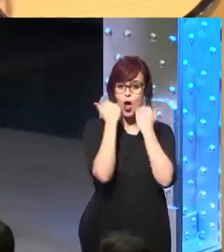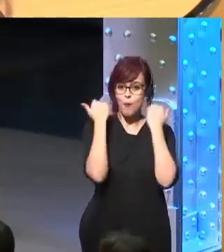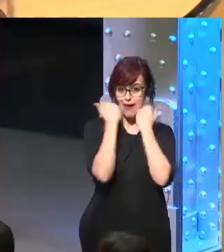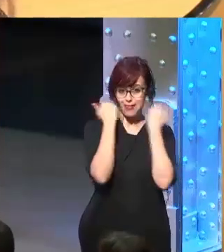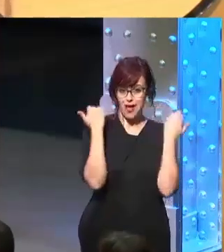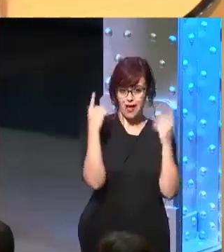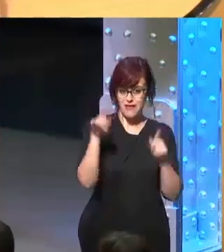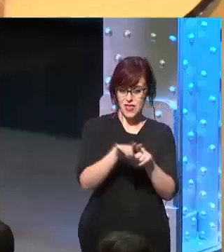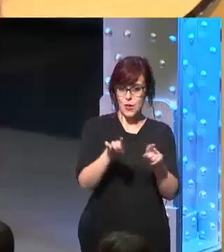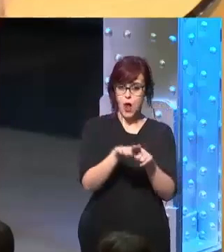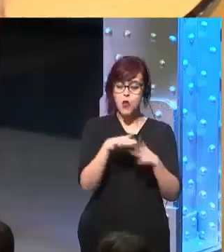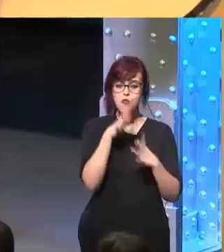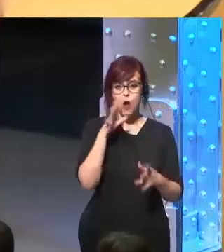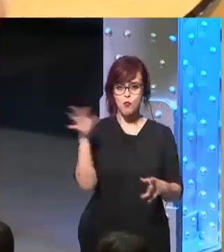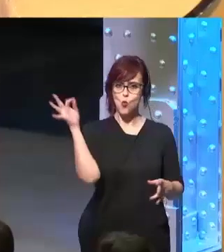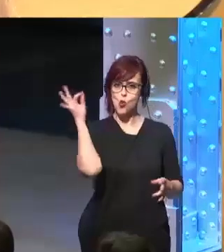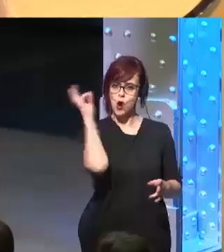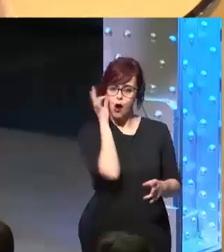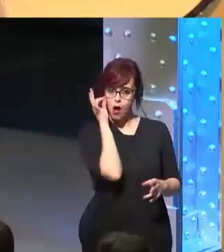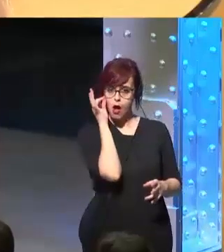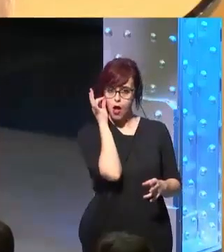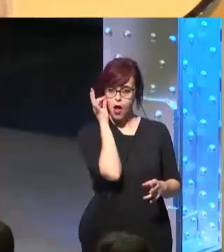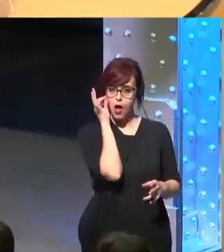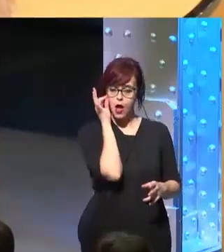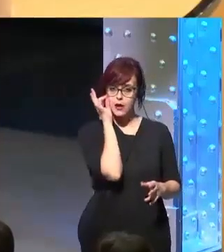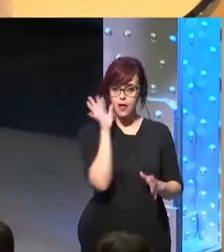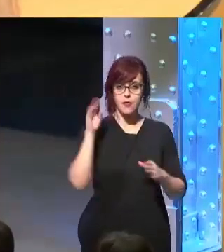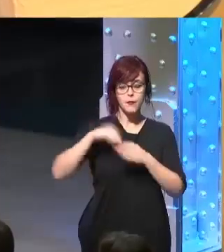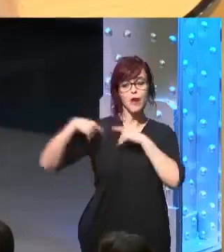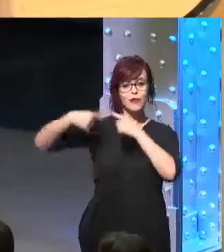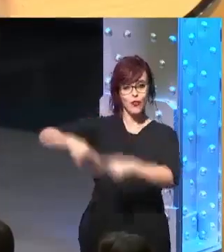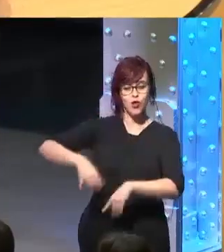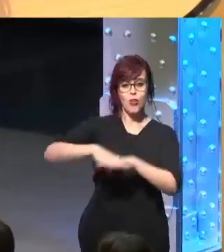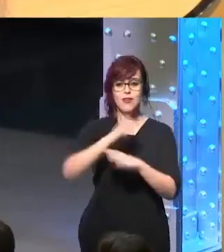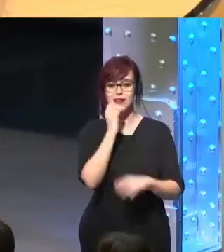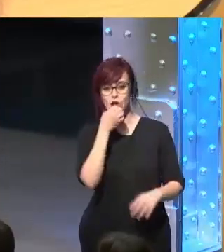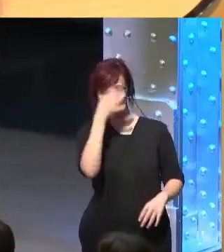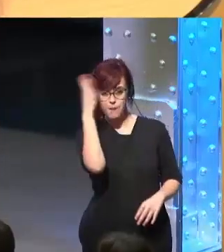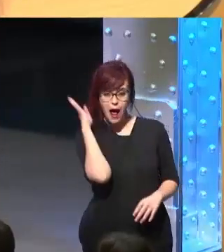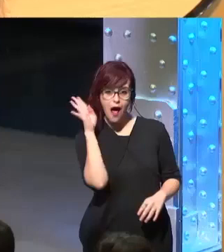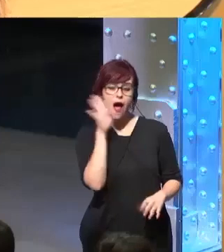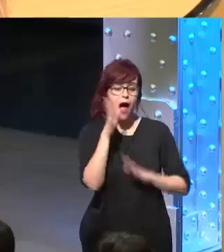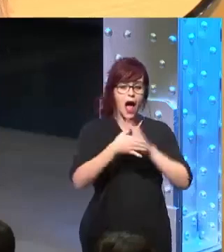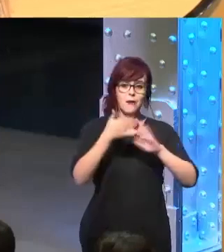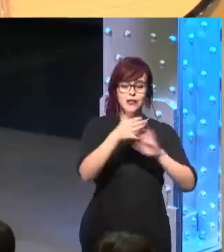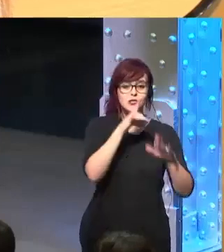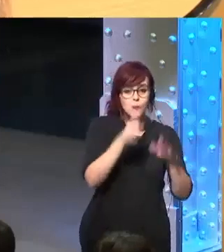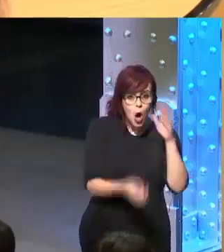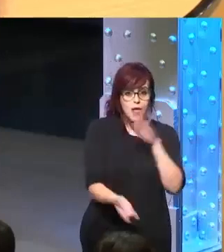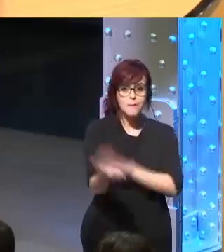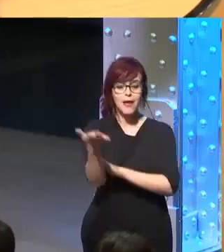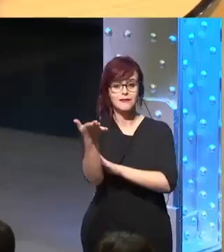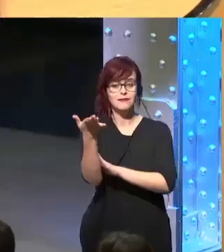lugar de hablar de ella como una mujer dentro de la tradición grecorromana, se ha inventado que